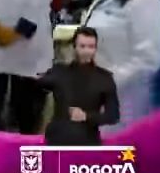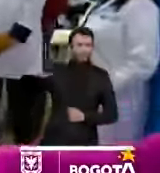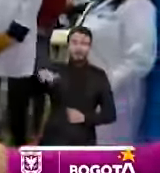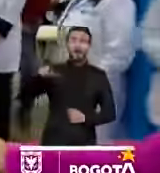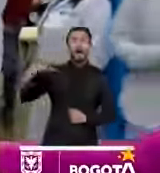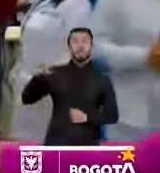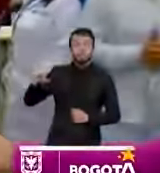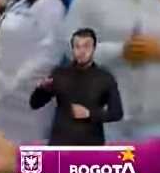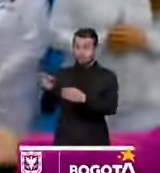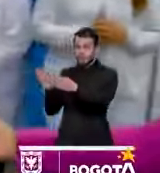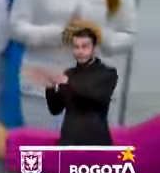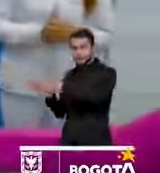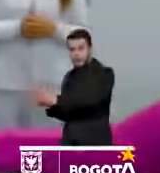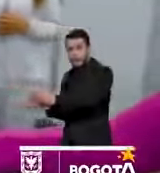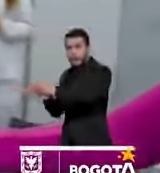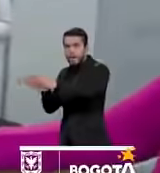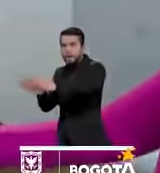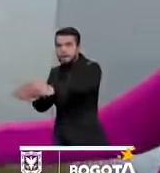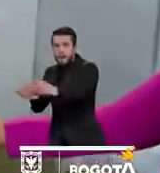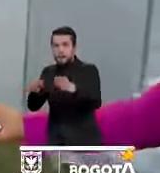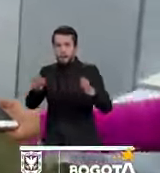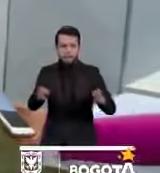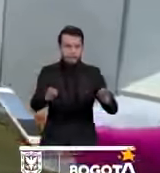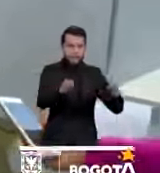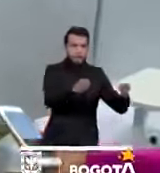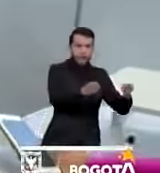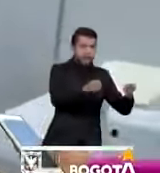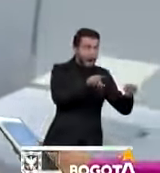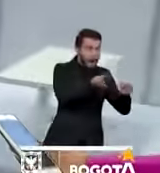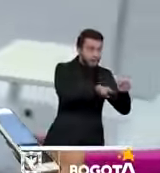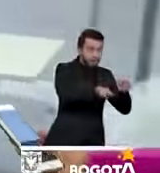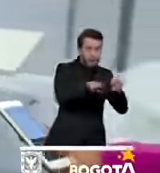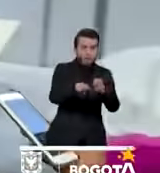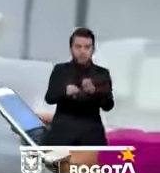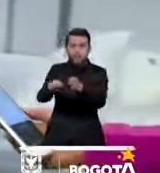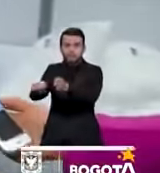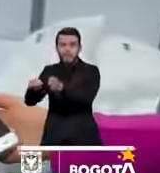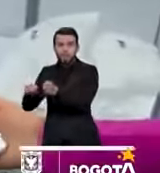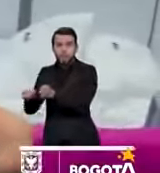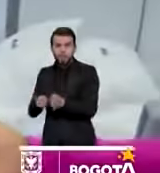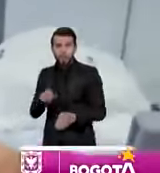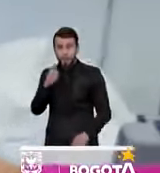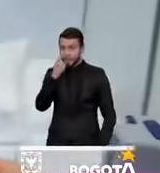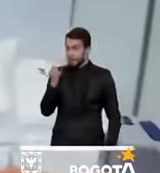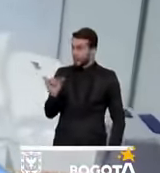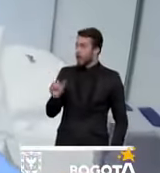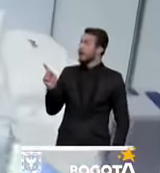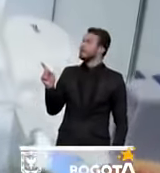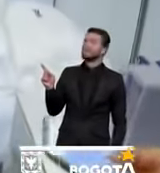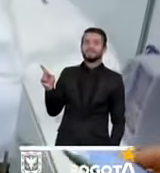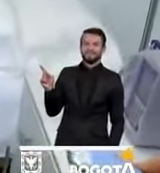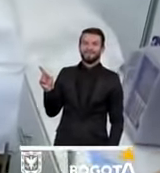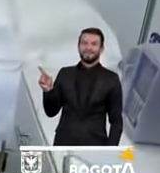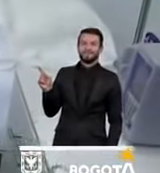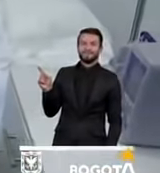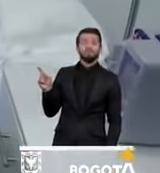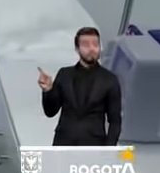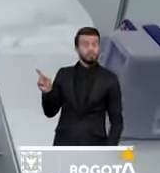paciente. Ajá. Se ha logrado como una este. Total individualización y la privacidad